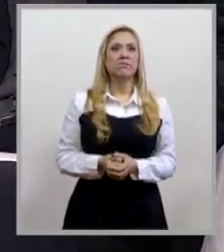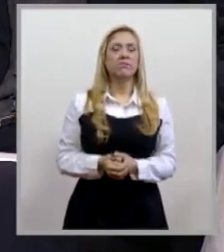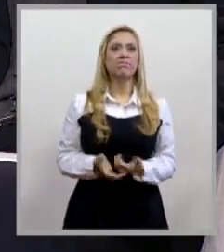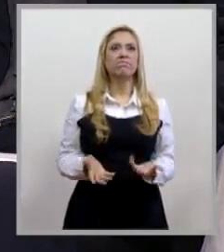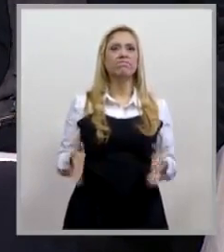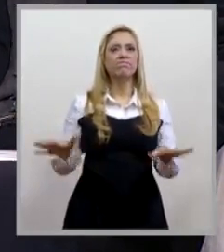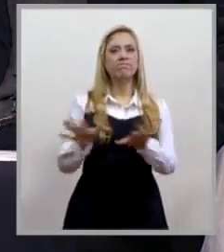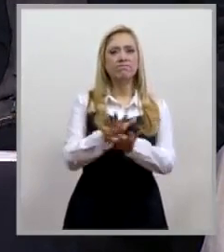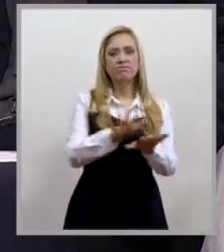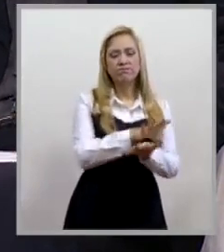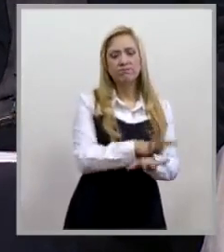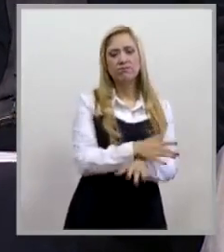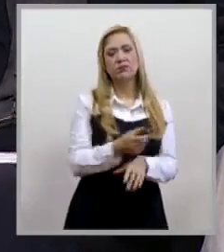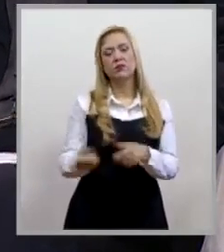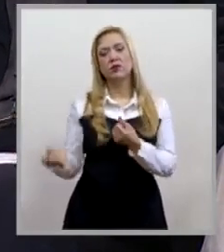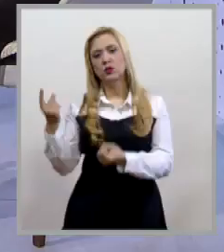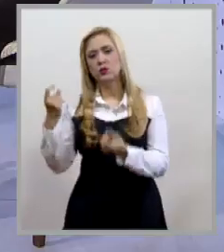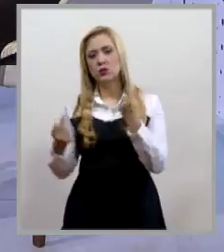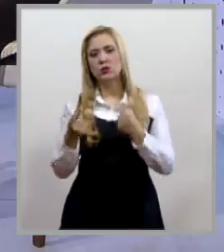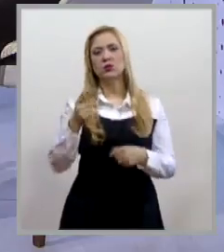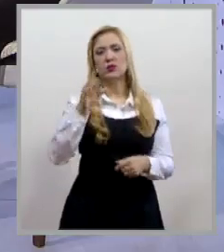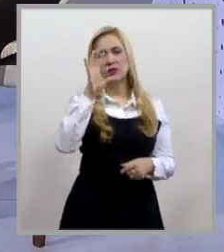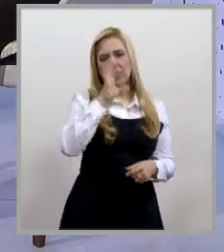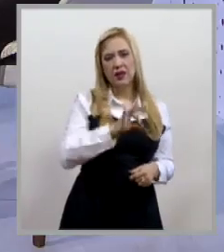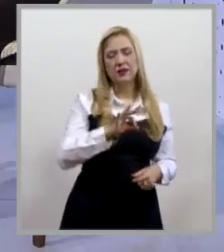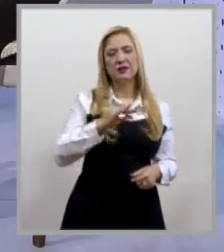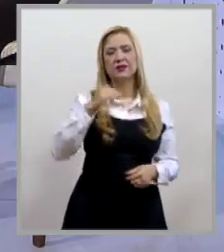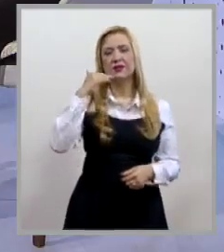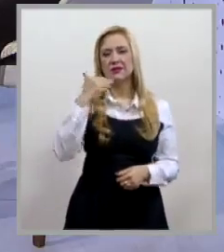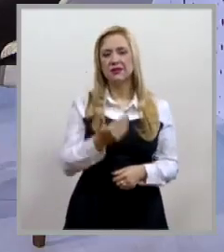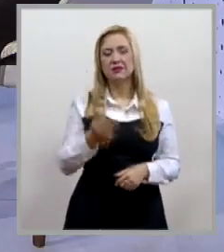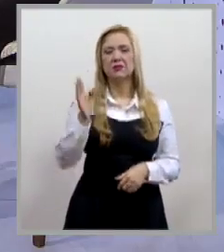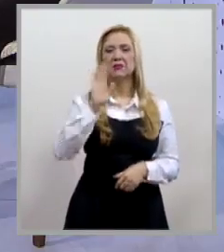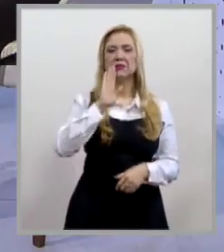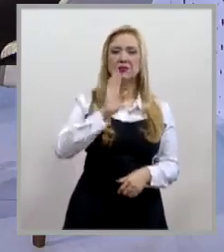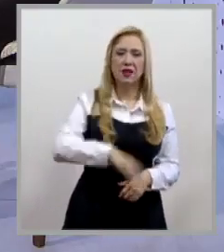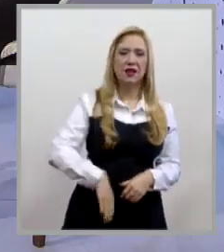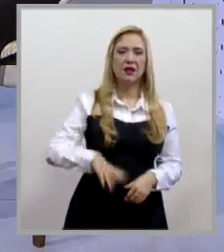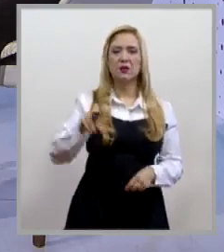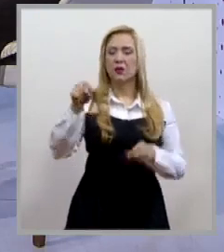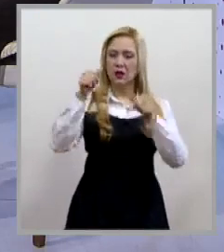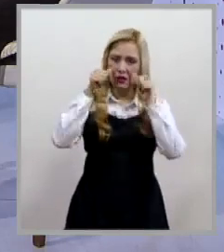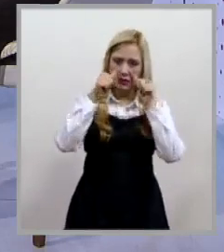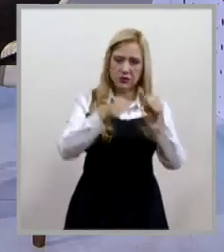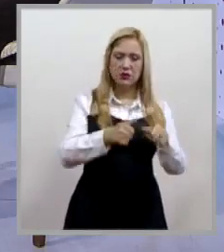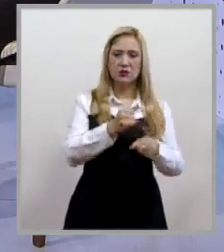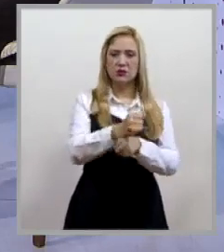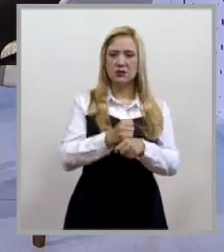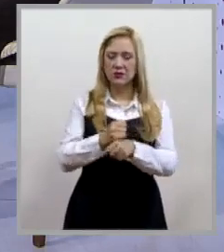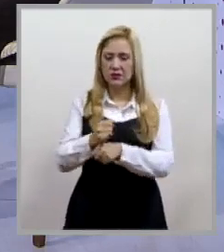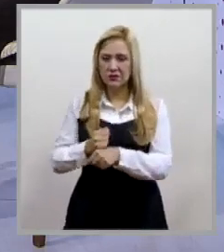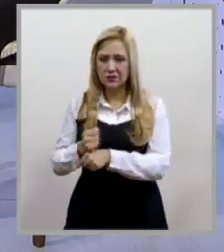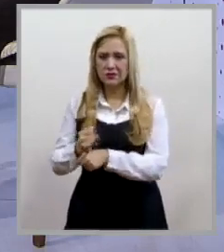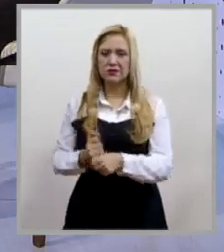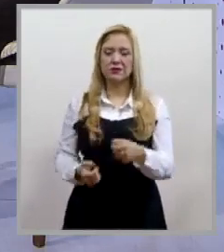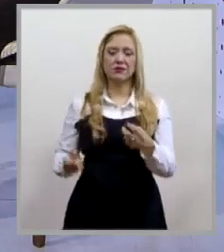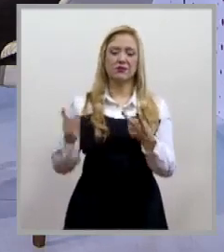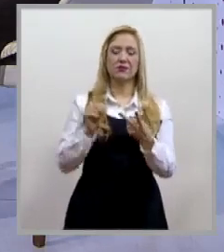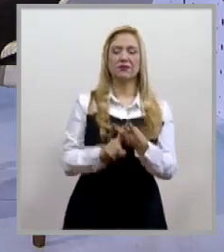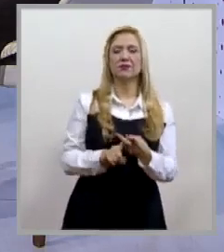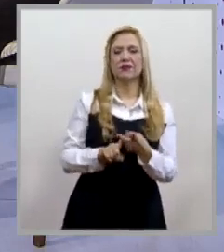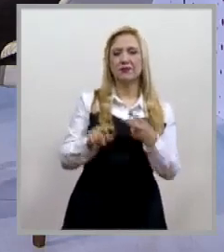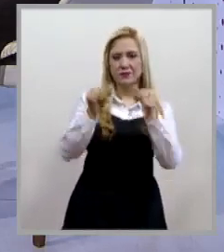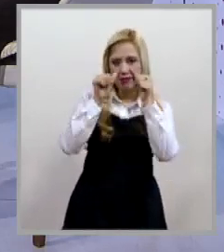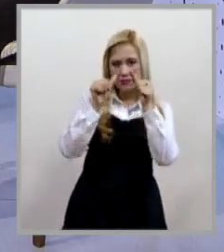con modificar algunas de las fallas estructurales que tuvo el Estado, en estas fallas en la investigación, estas fallas en